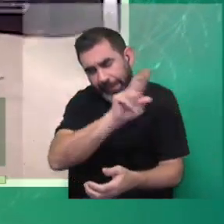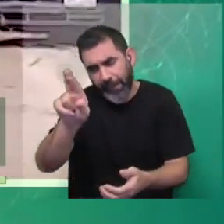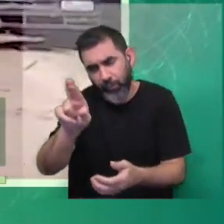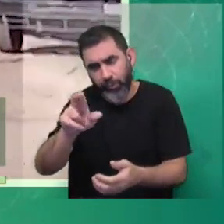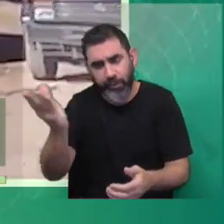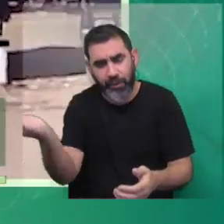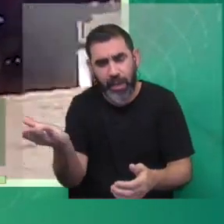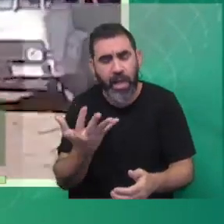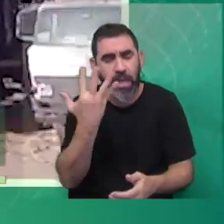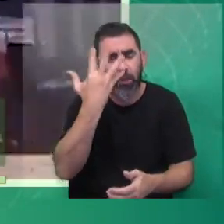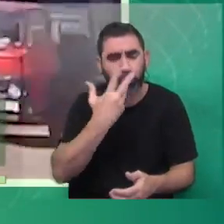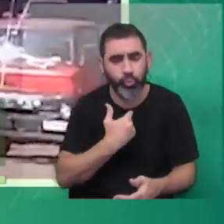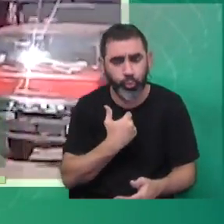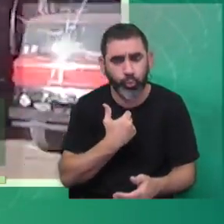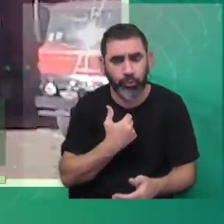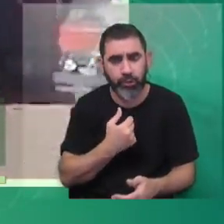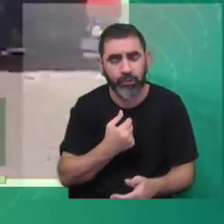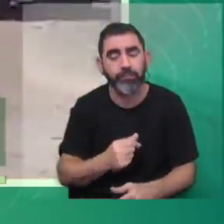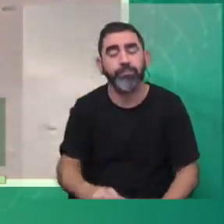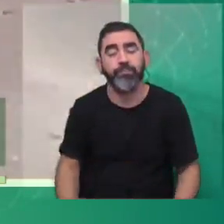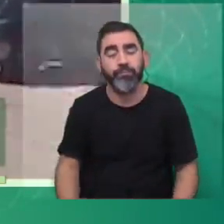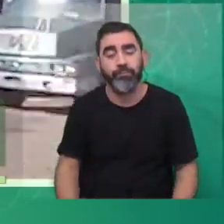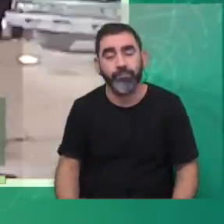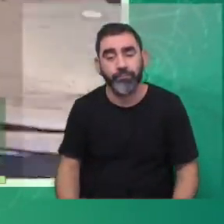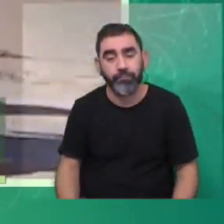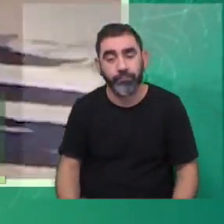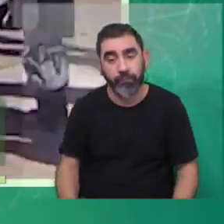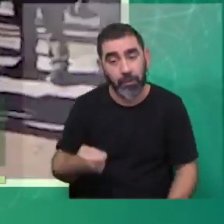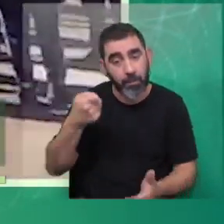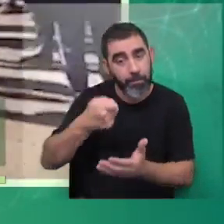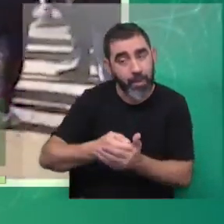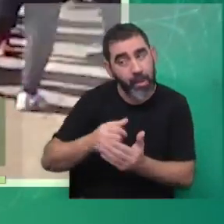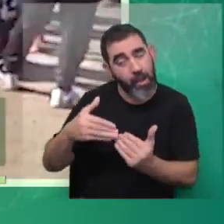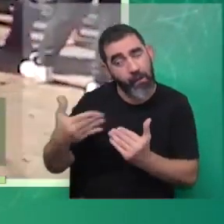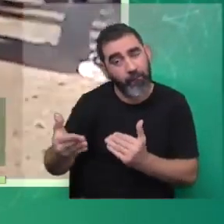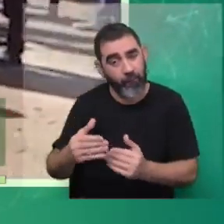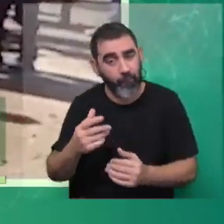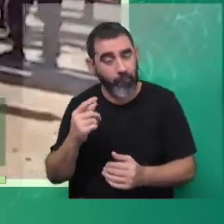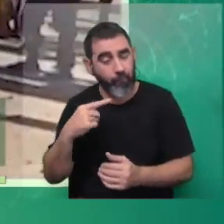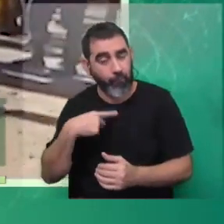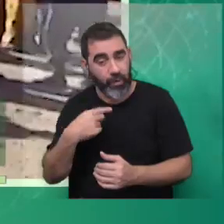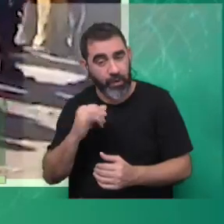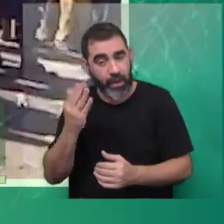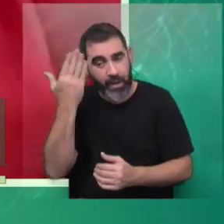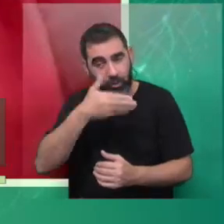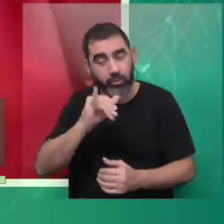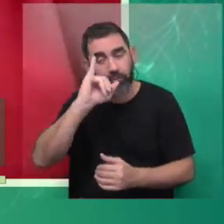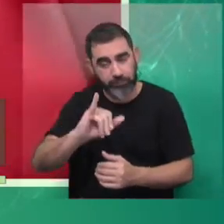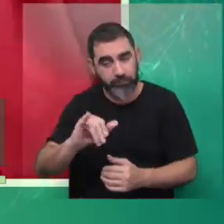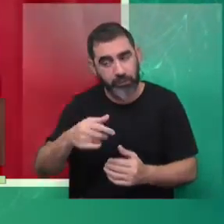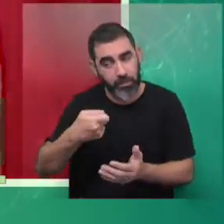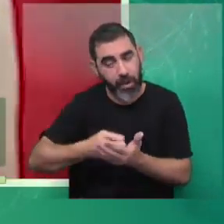récord récord en tonelada y en azúcar O sea que lo pagaron más por fuera por fuera exactamente